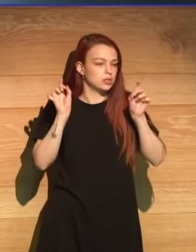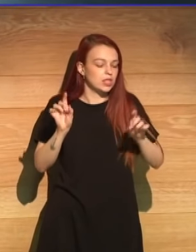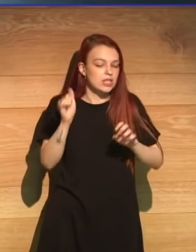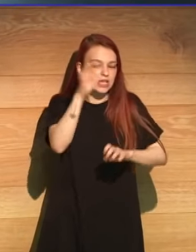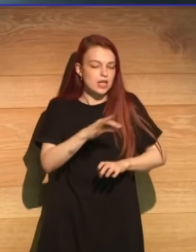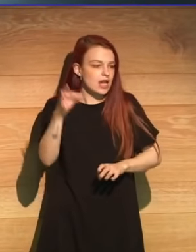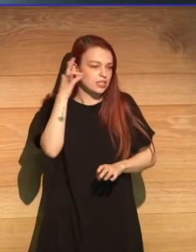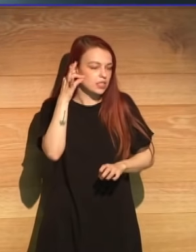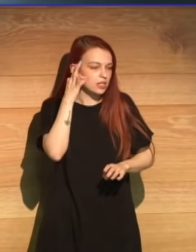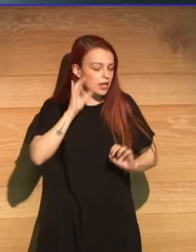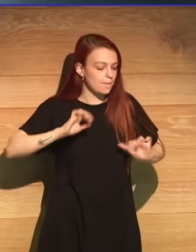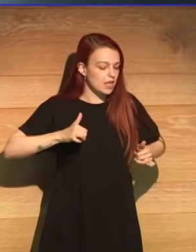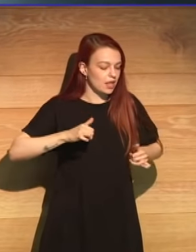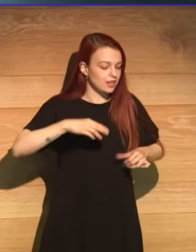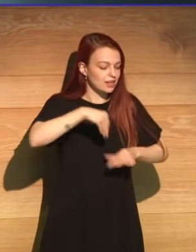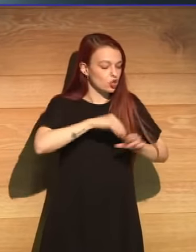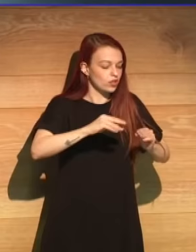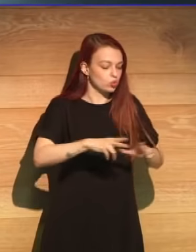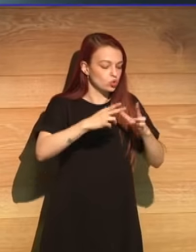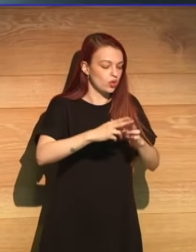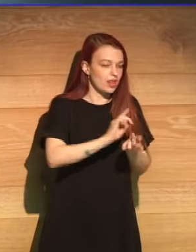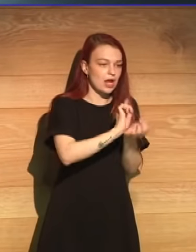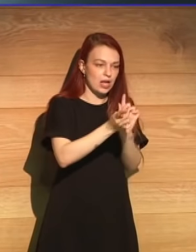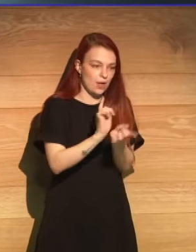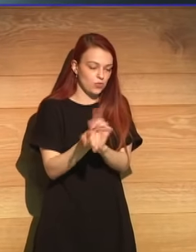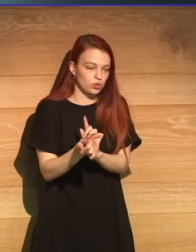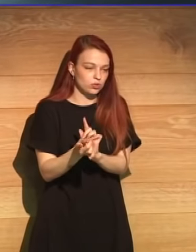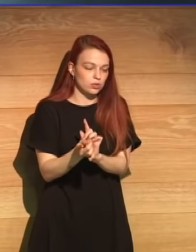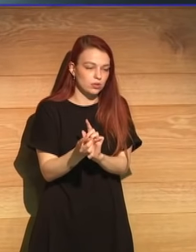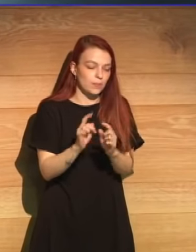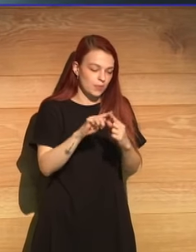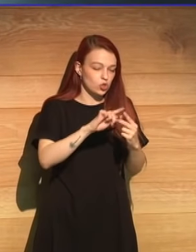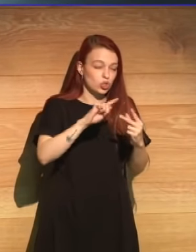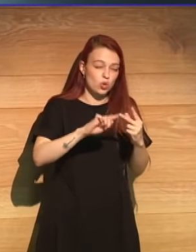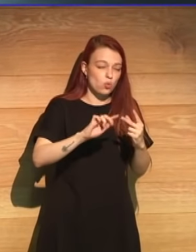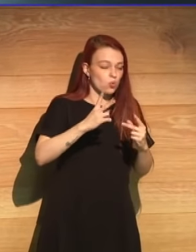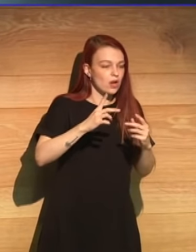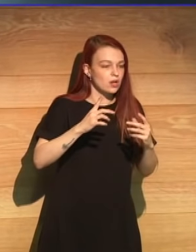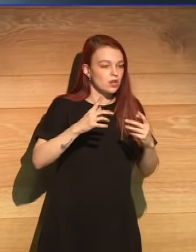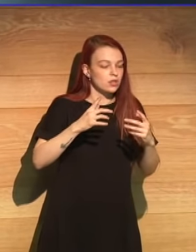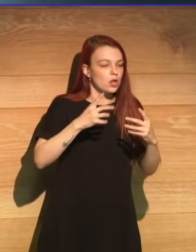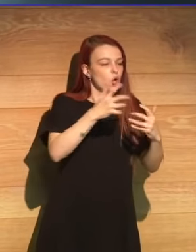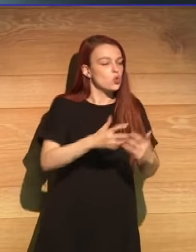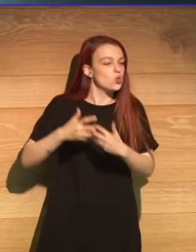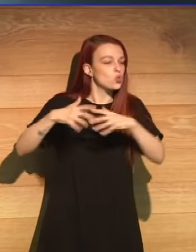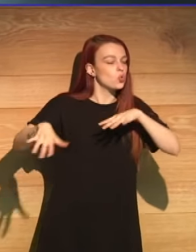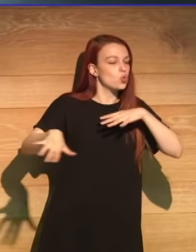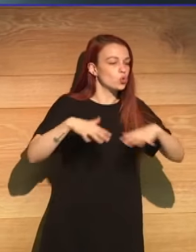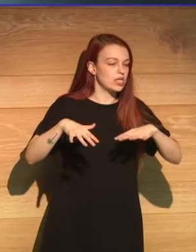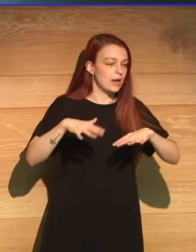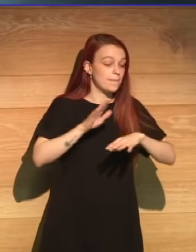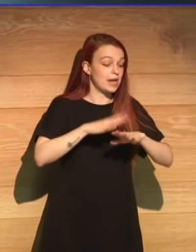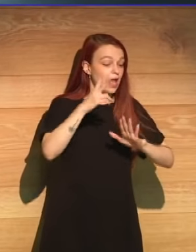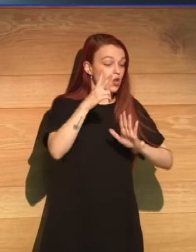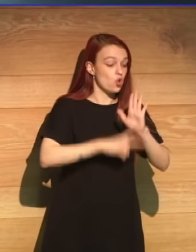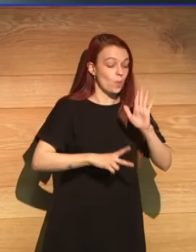comunidad completamente insólitos. Eso sería lo primero. Lo segundo es luchar activamente contra normas y costumbres que dañan